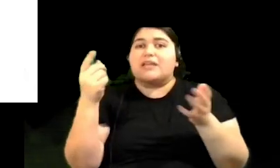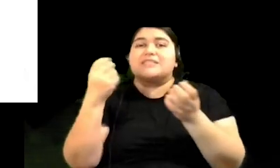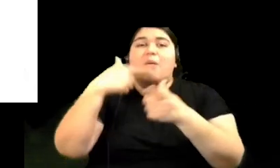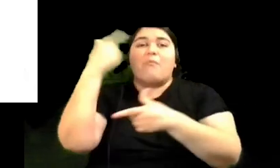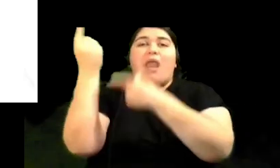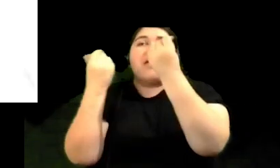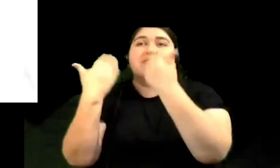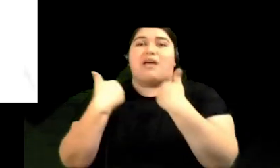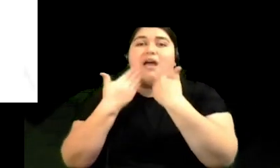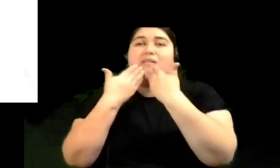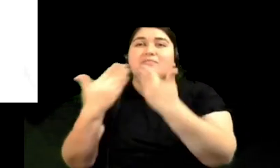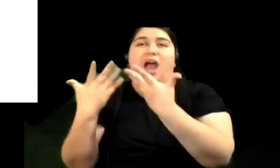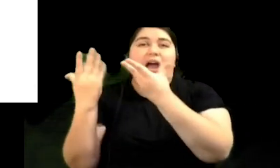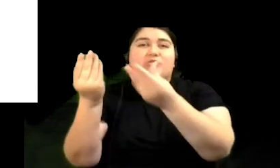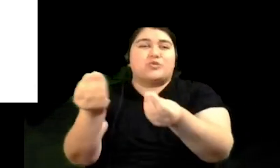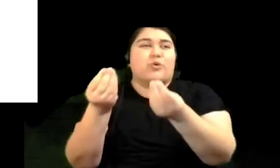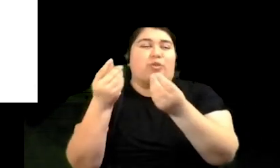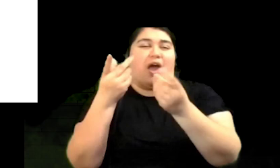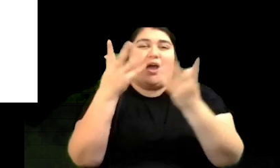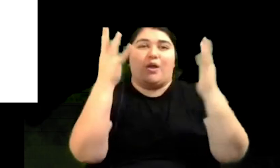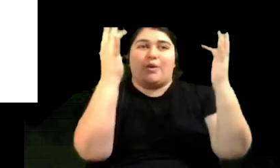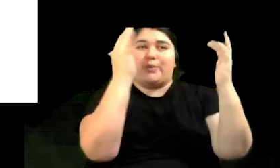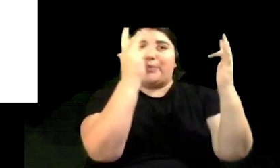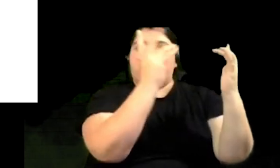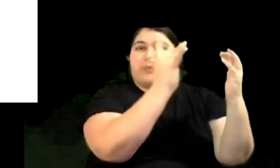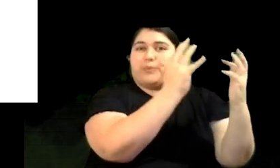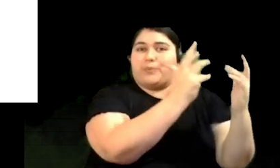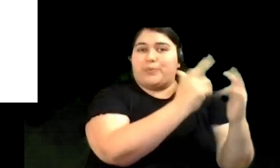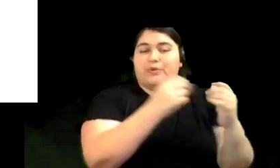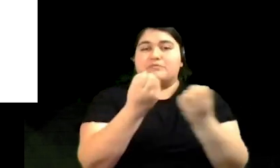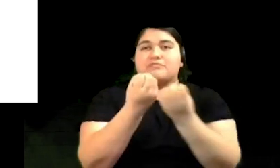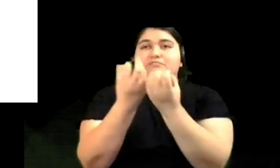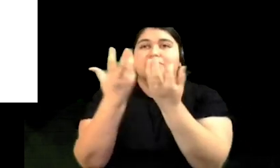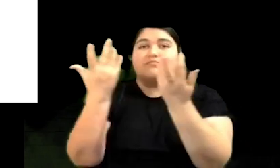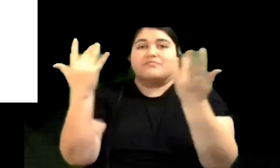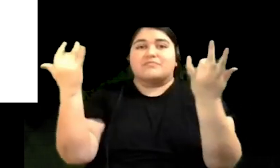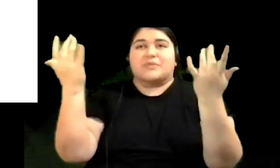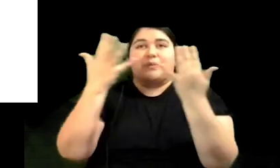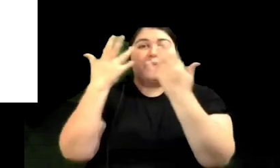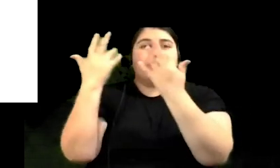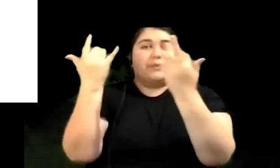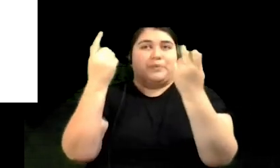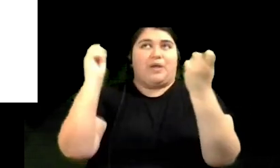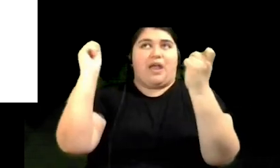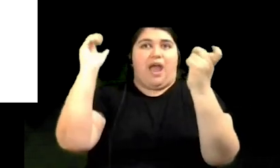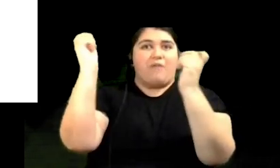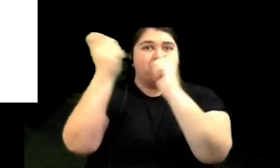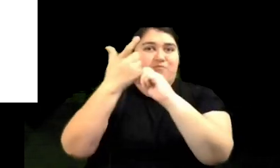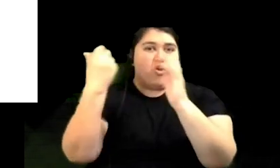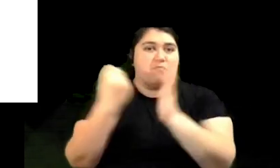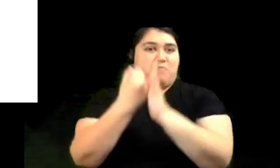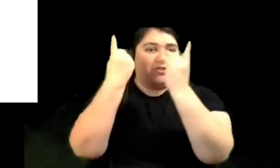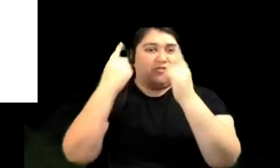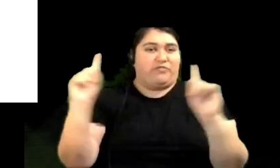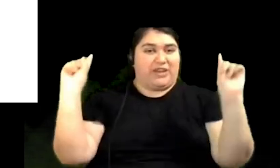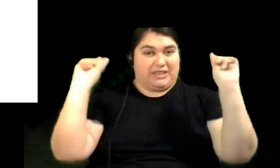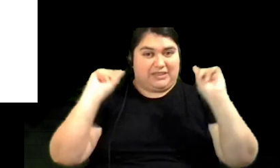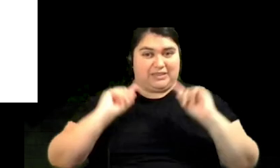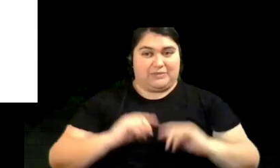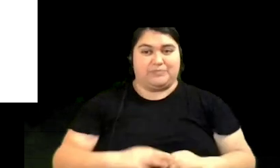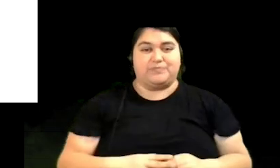no se vayan, digamos, incrementando los cambios climáticos negativos.